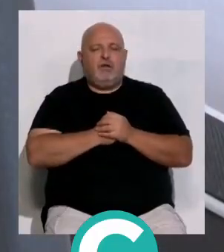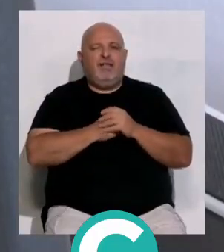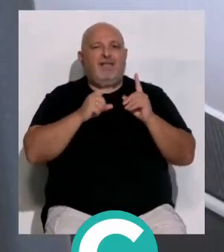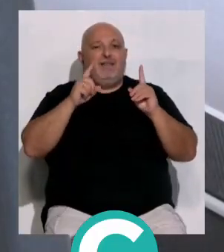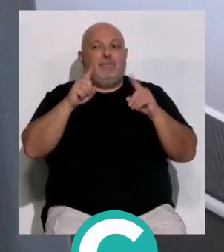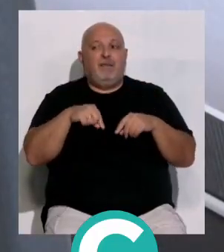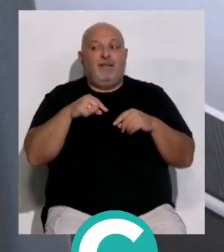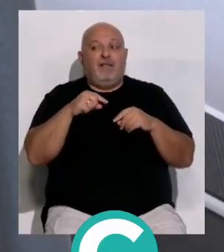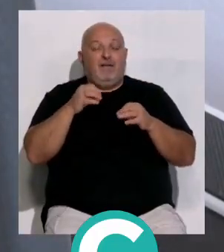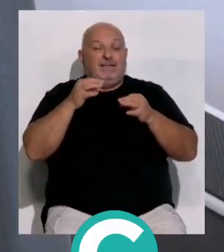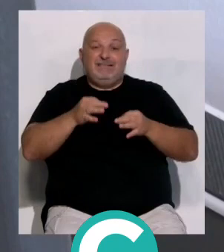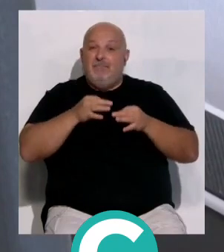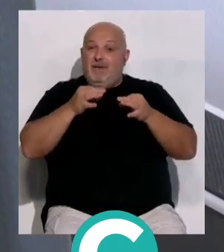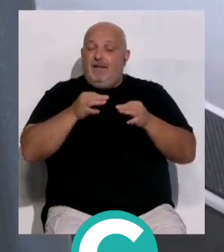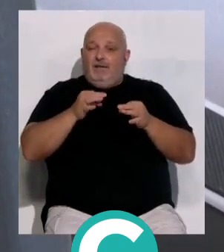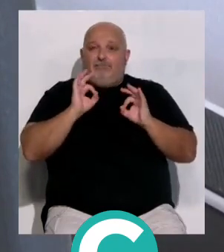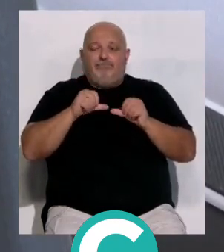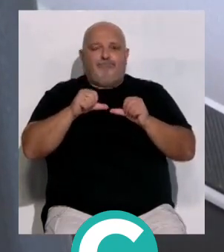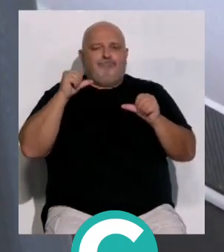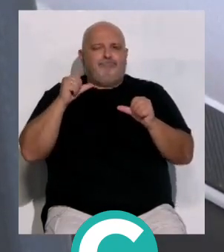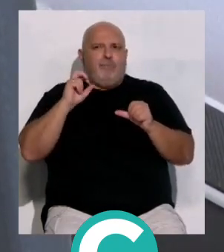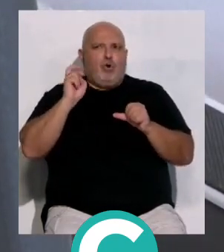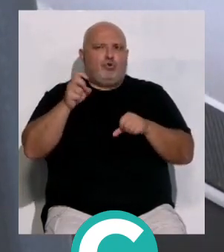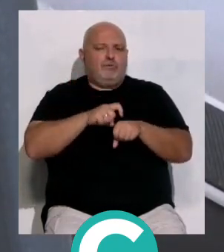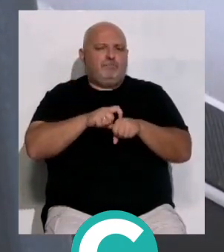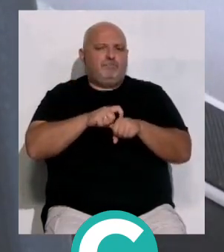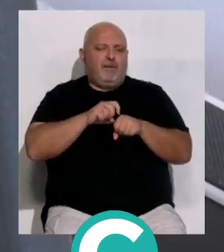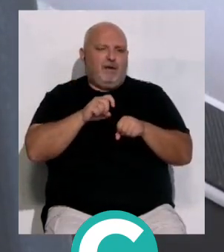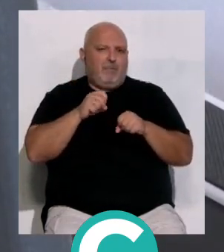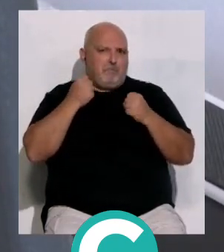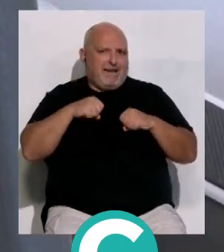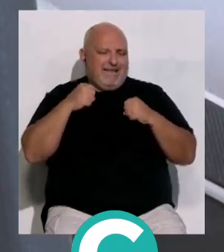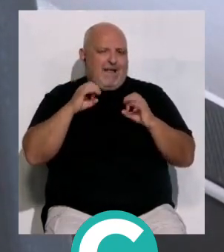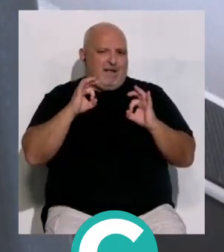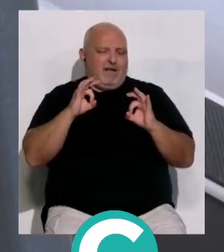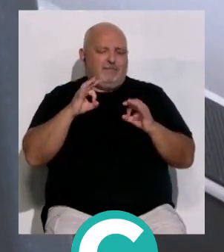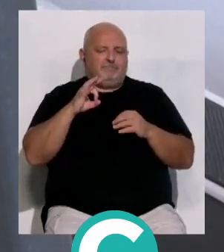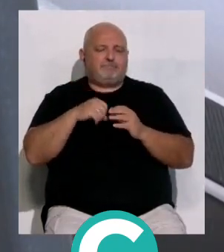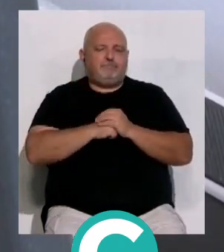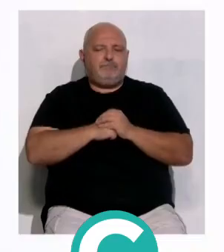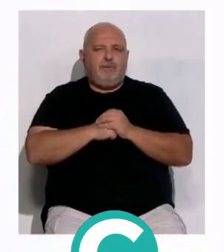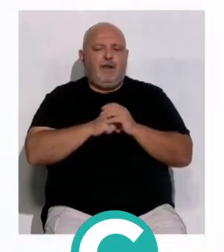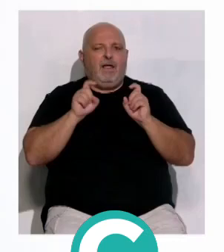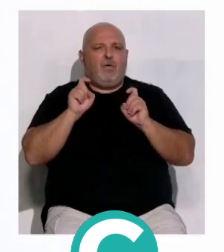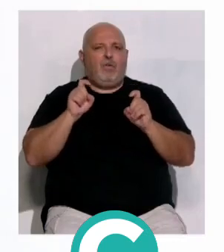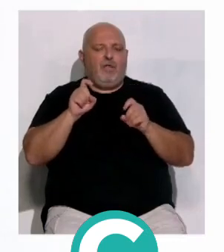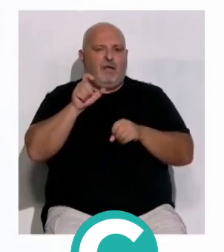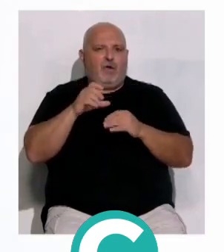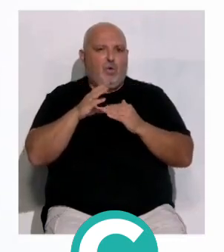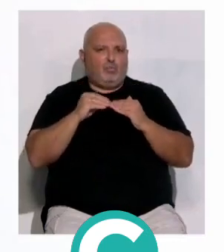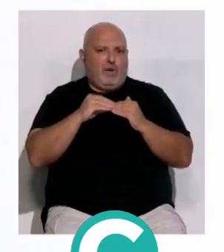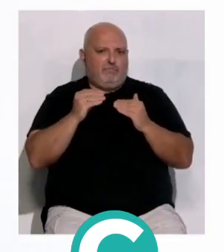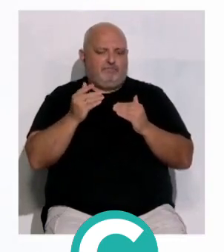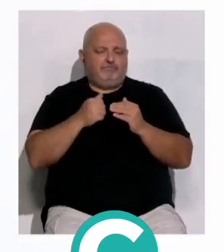importante, que eso sí es muy distinto de lo que hacemos nosotros a otro tipo de actividad en la práctica clínica, ¿no? Que es la educación del paciente. Es